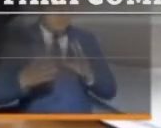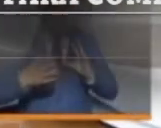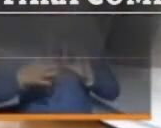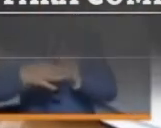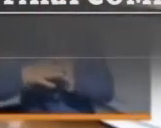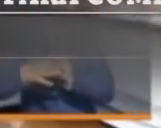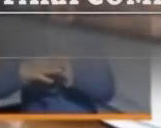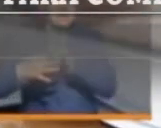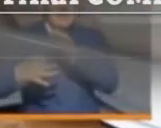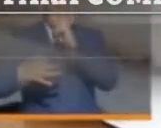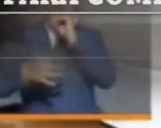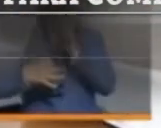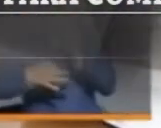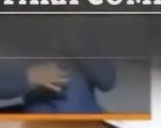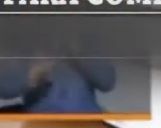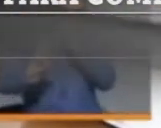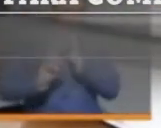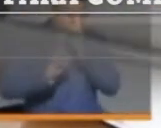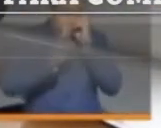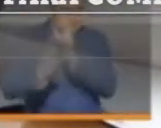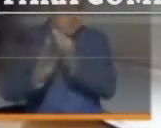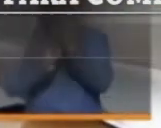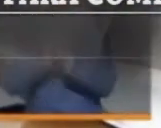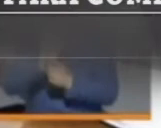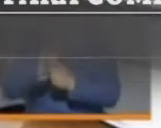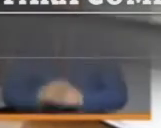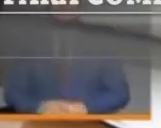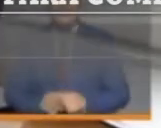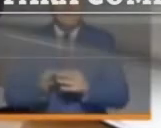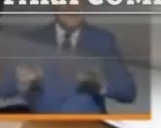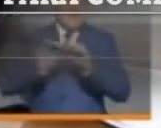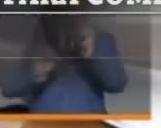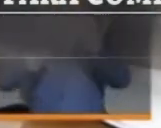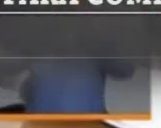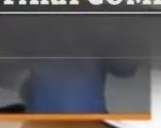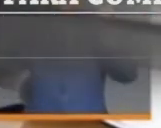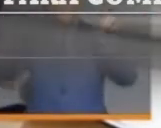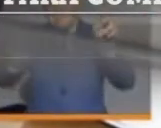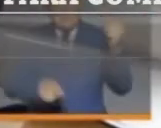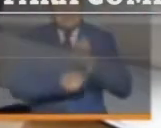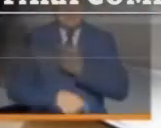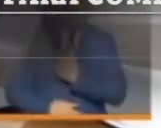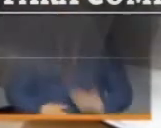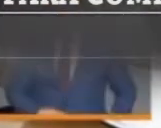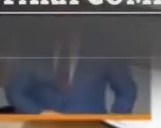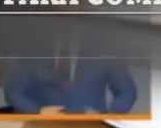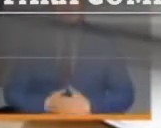y de respeto de las prioridades allí contenidas. Tema importante, como usted lo mencionó, señor